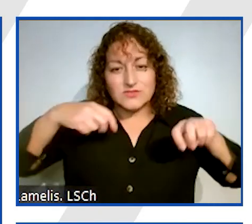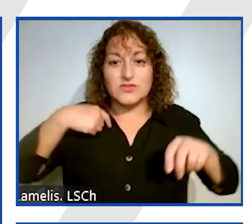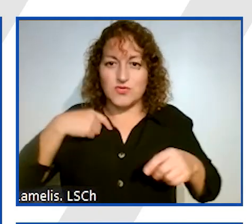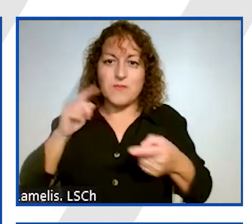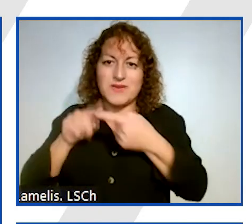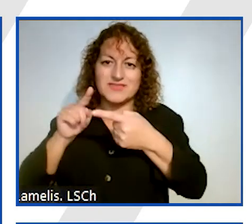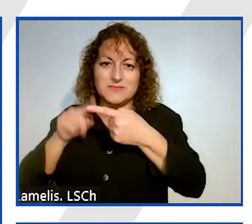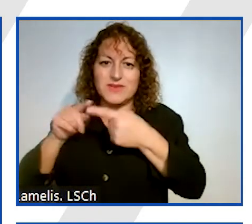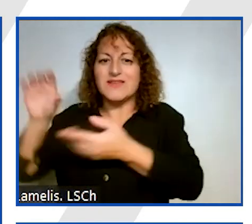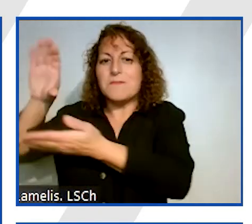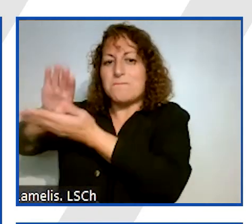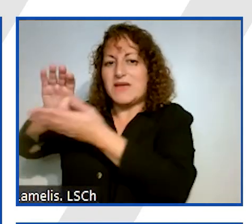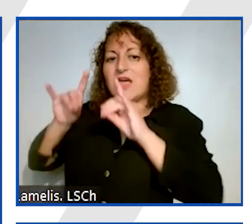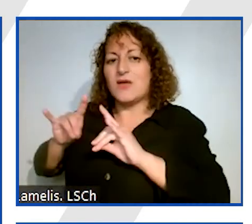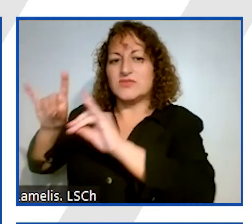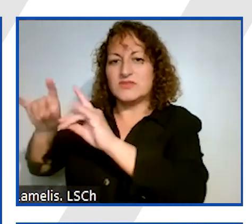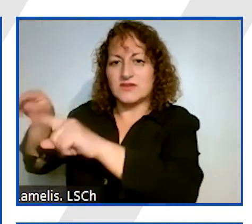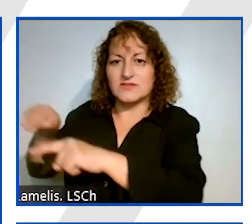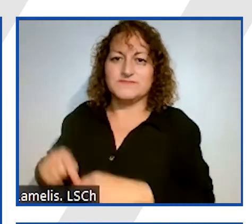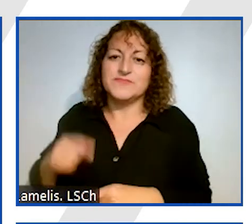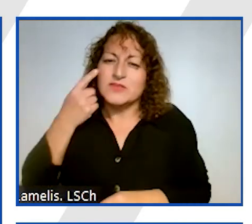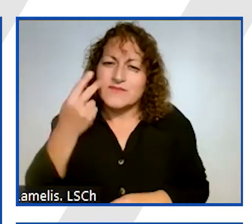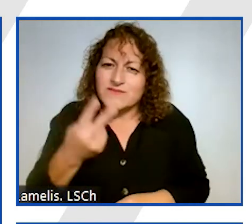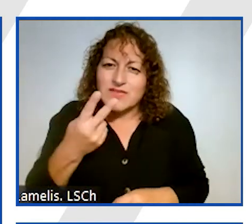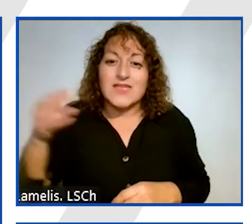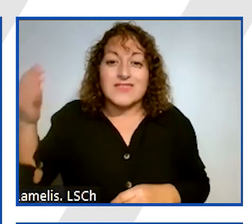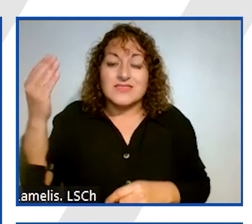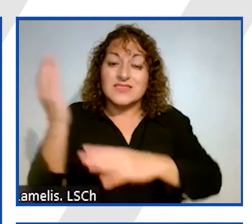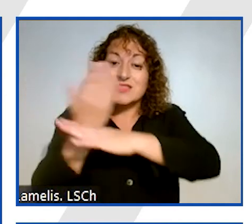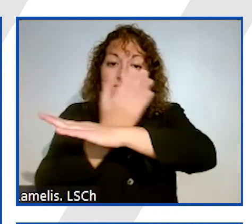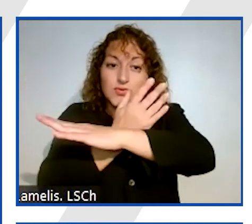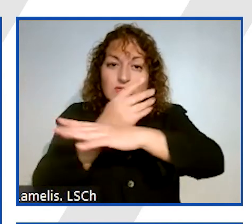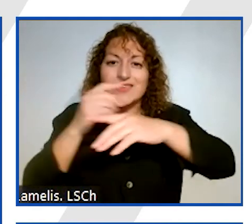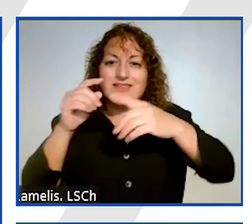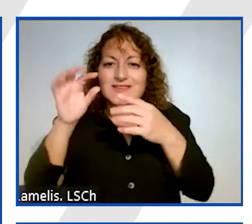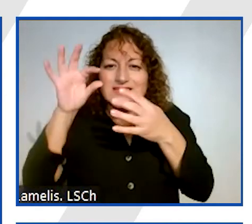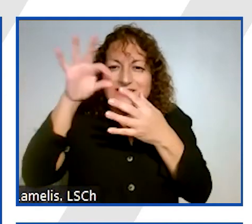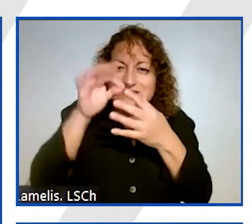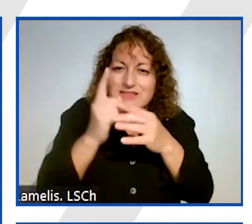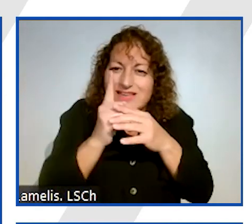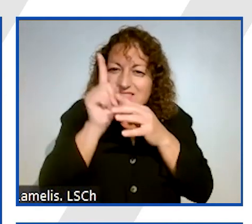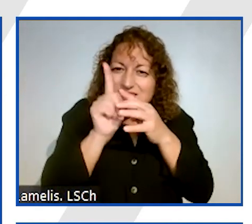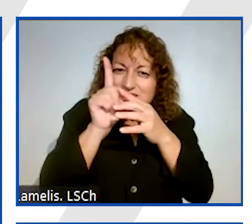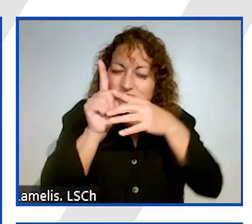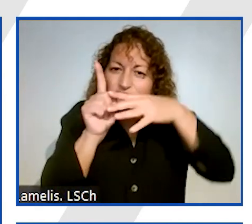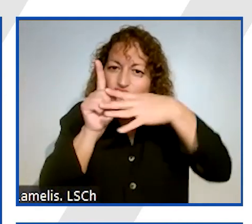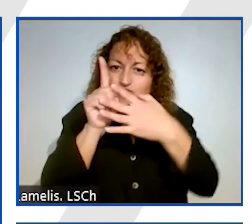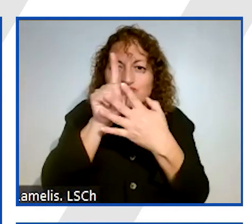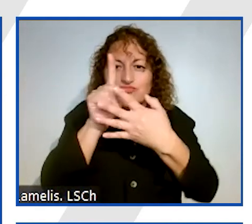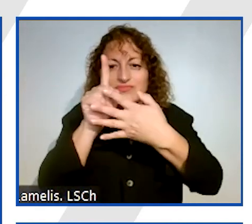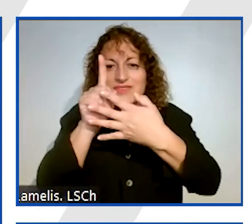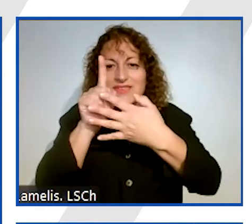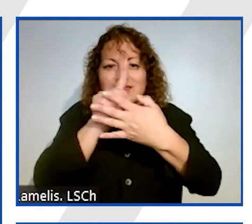Australia. Esa antenita que ven en la aleta del tiburón tigre es un rastreador satelital. Este es otro tipo, es un poco